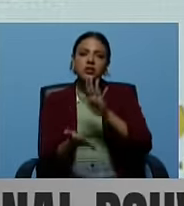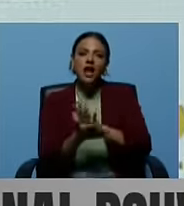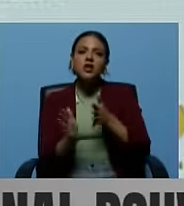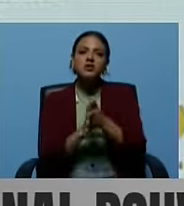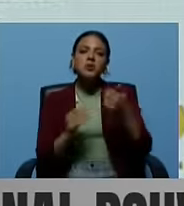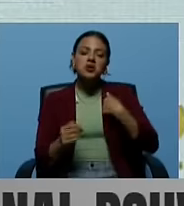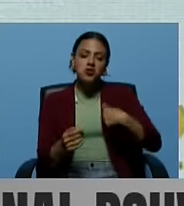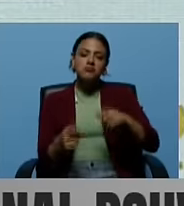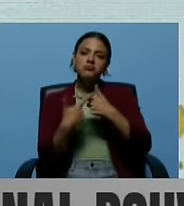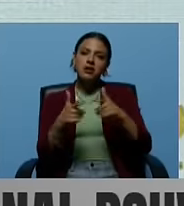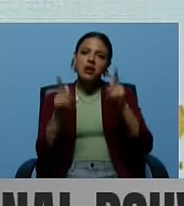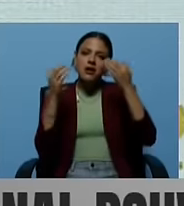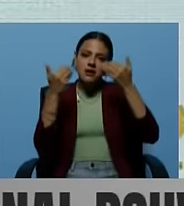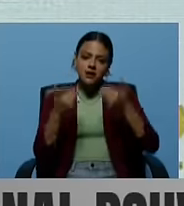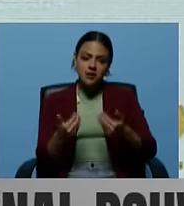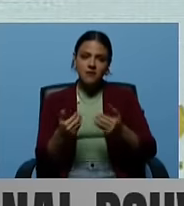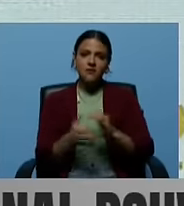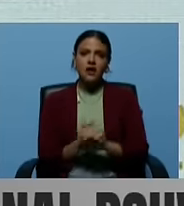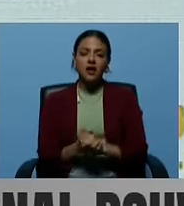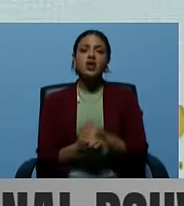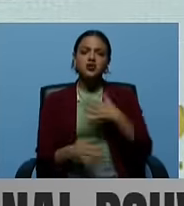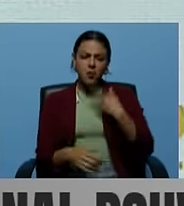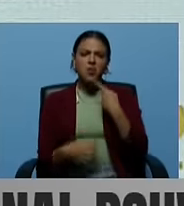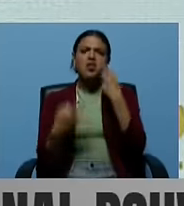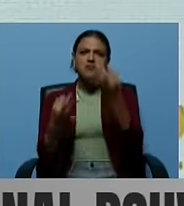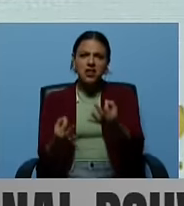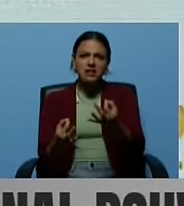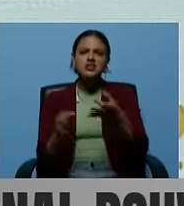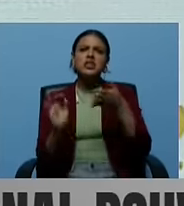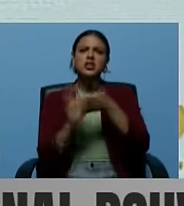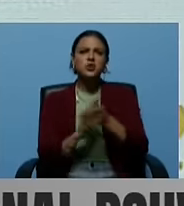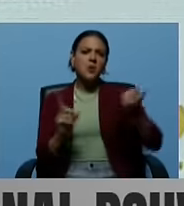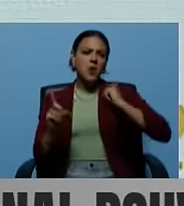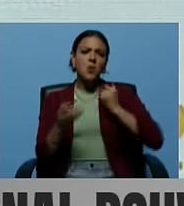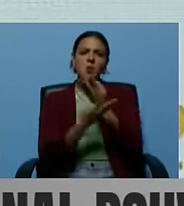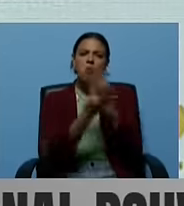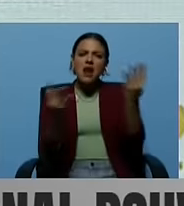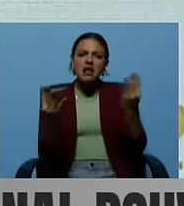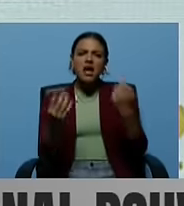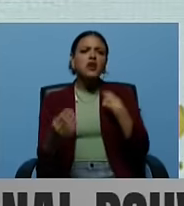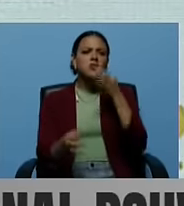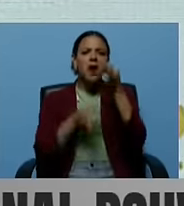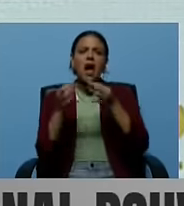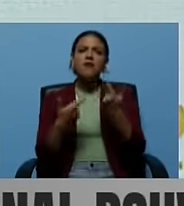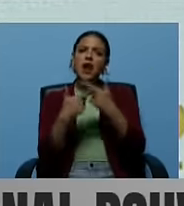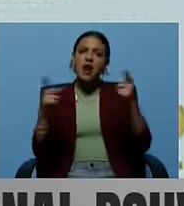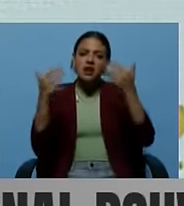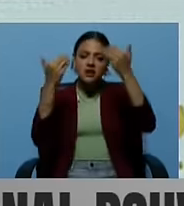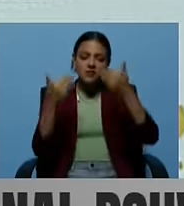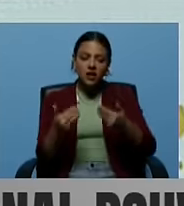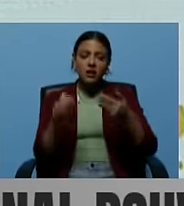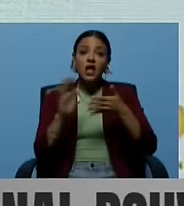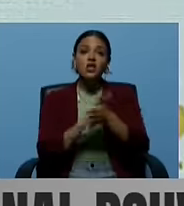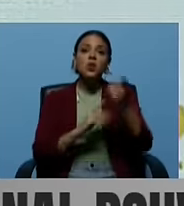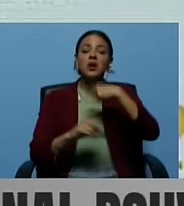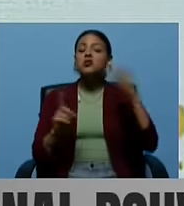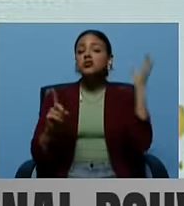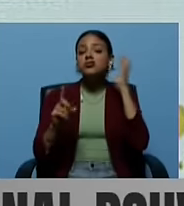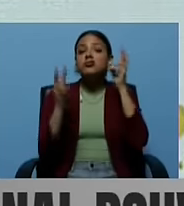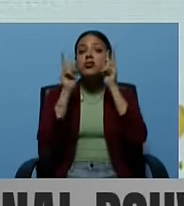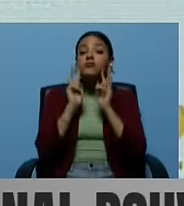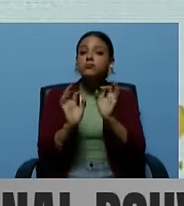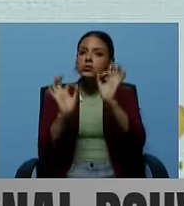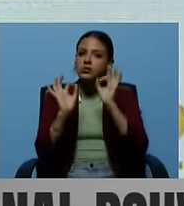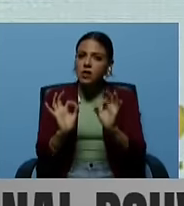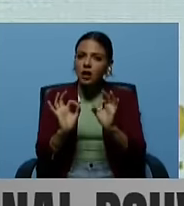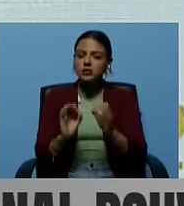libres. Que podemos decir las cosas en cualquier lugar, en base a nuestra conciencia, no